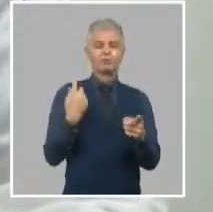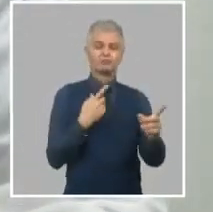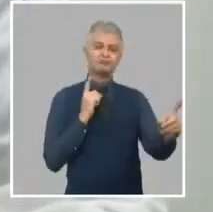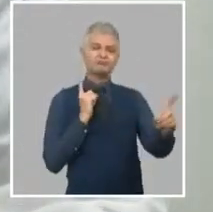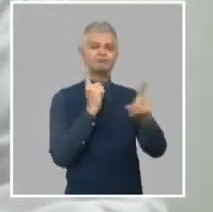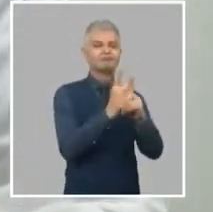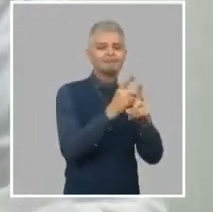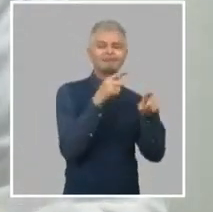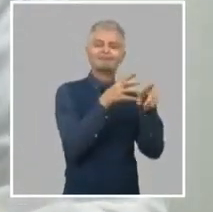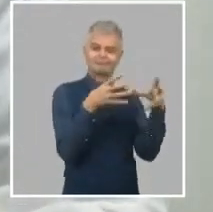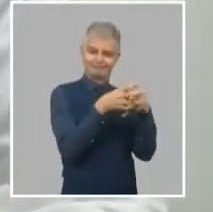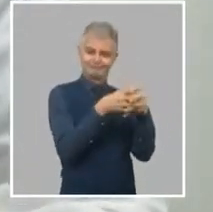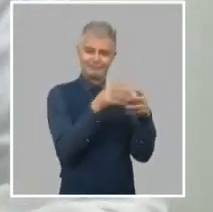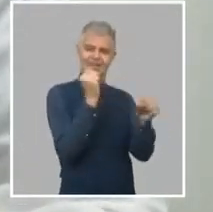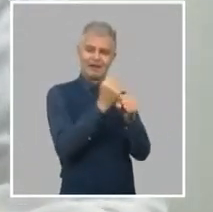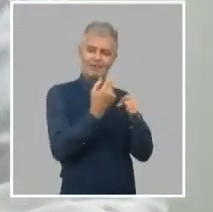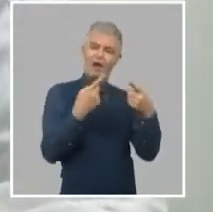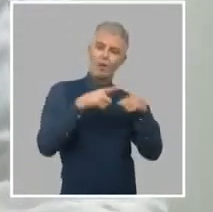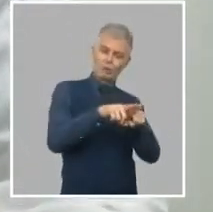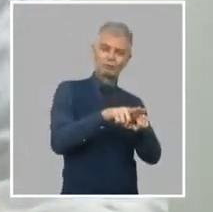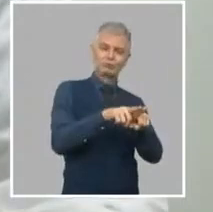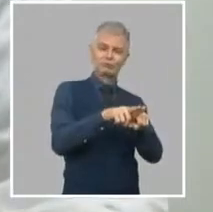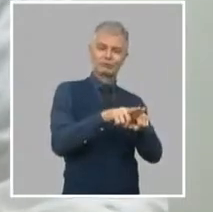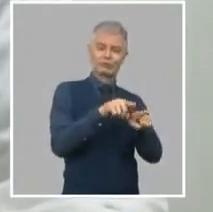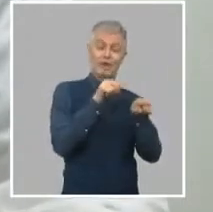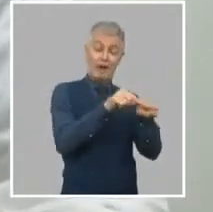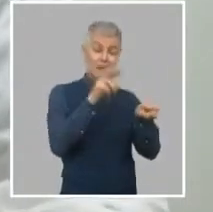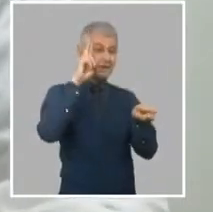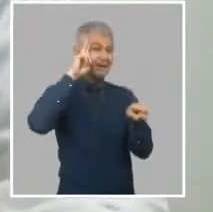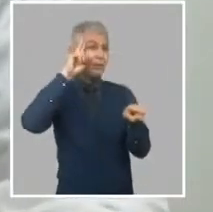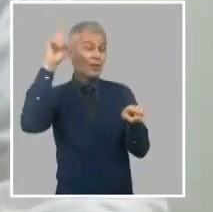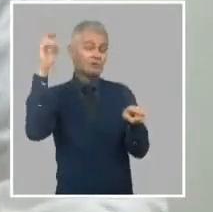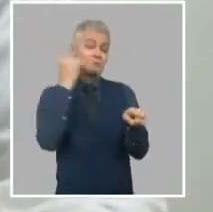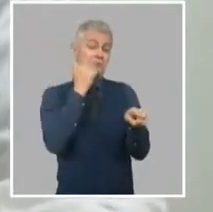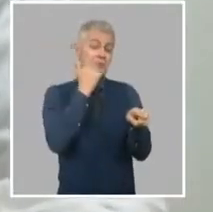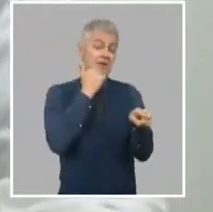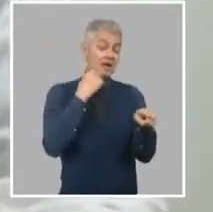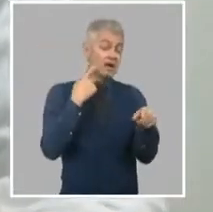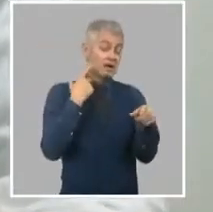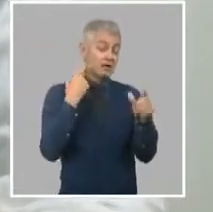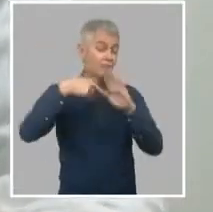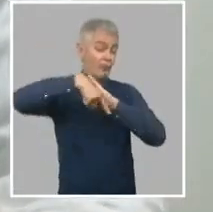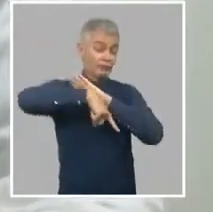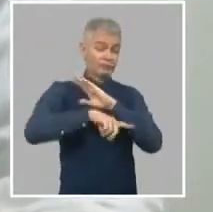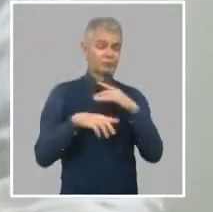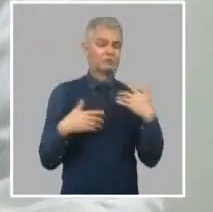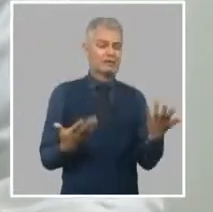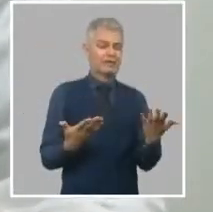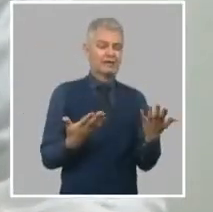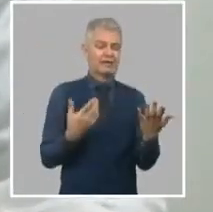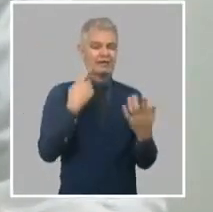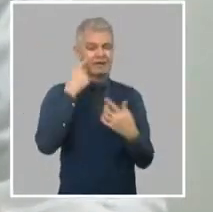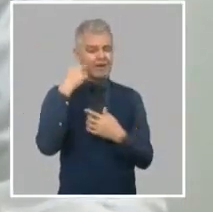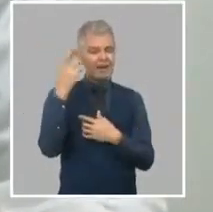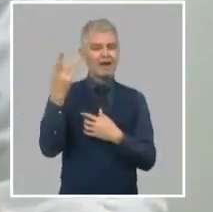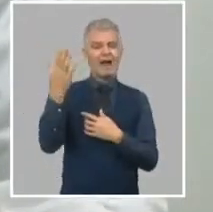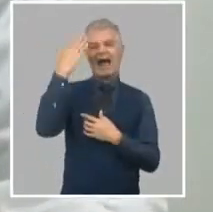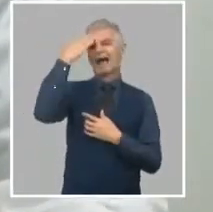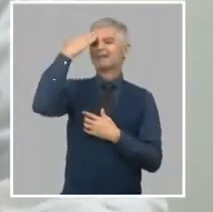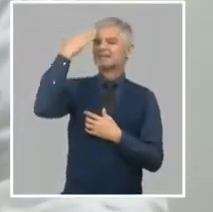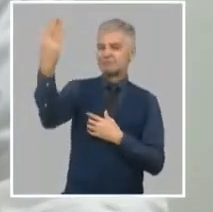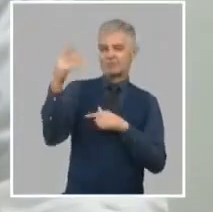de esta misión, el recuerdo más intenso lo genera el agradecimiento de ese